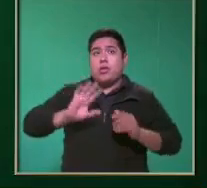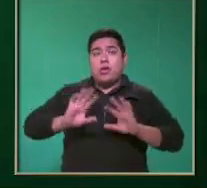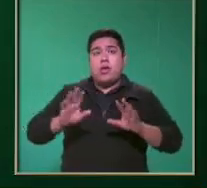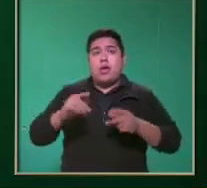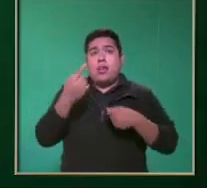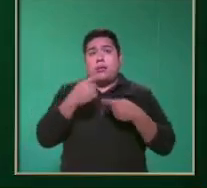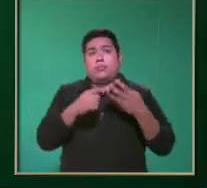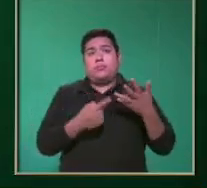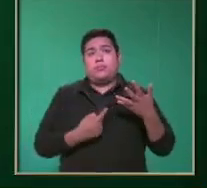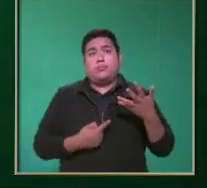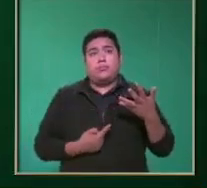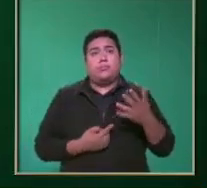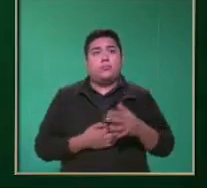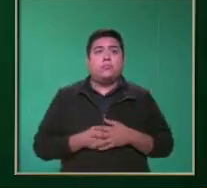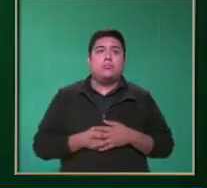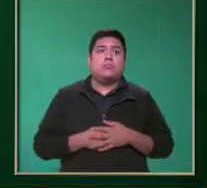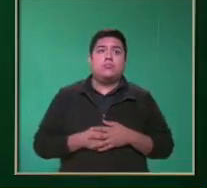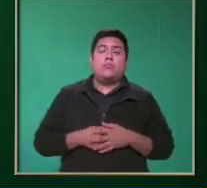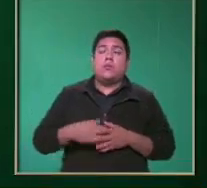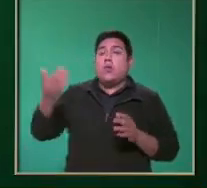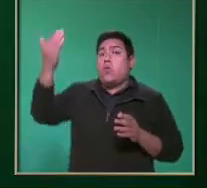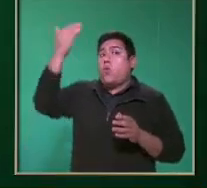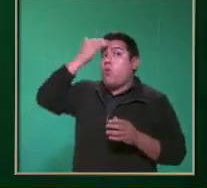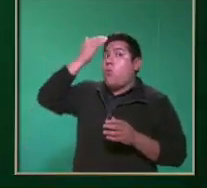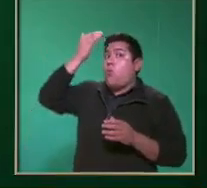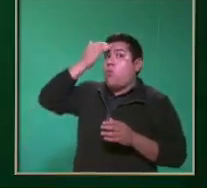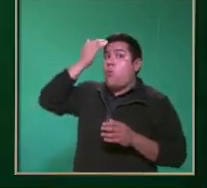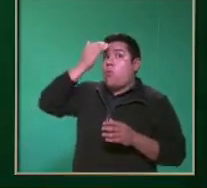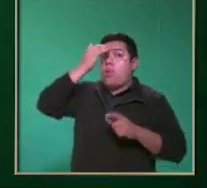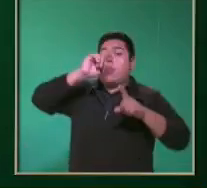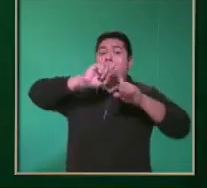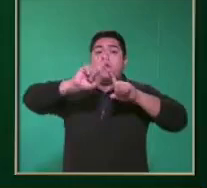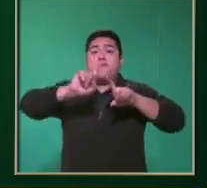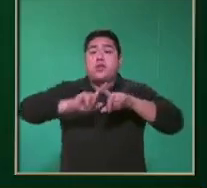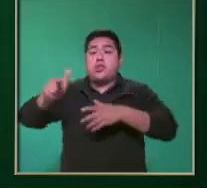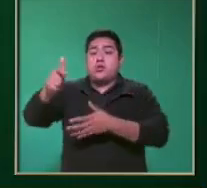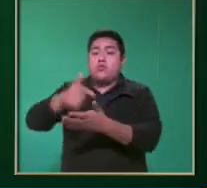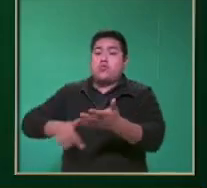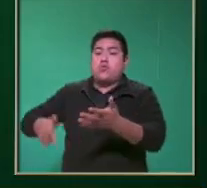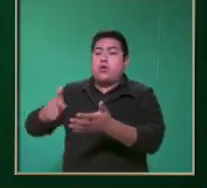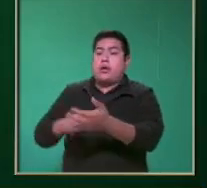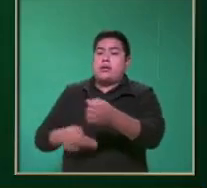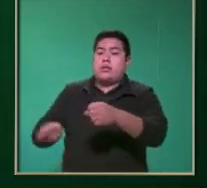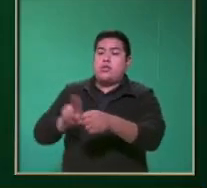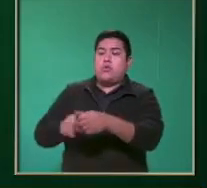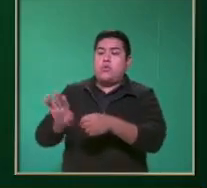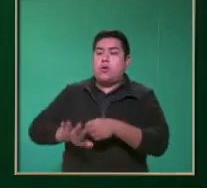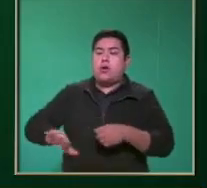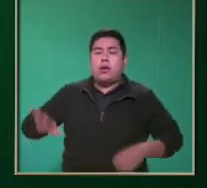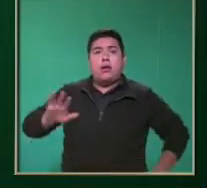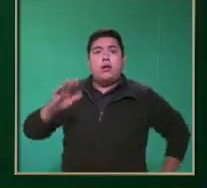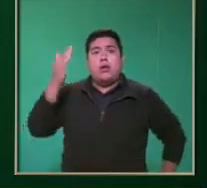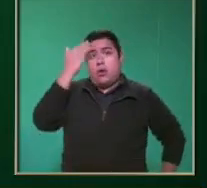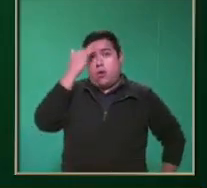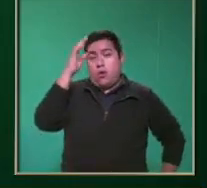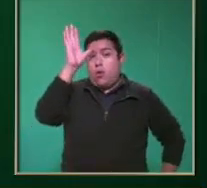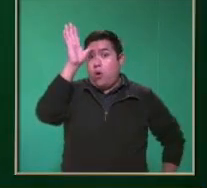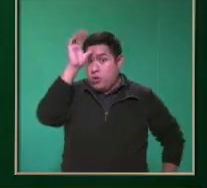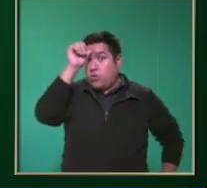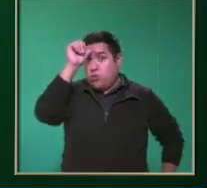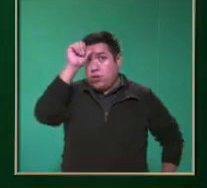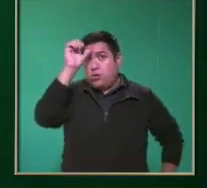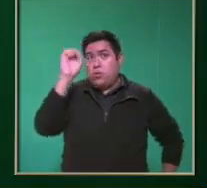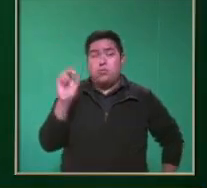características y conociendo las regiones naturales. ¿De acuerdo? Vamos a